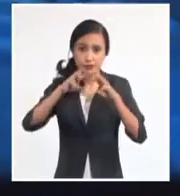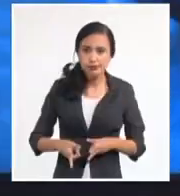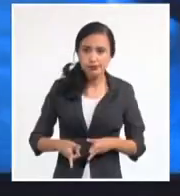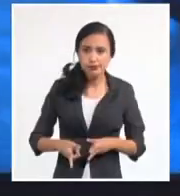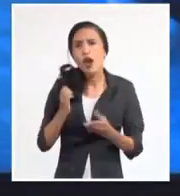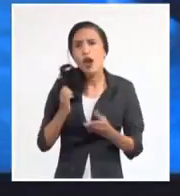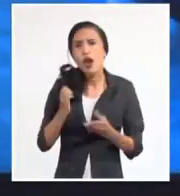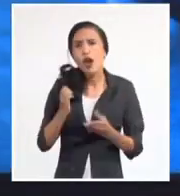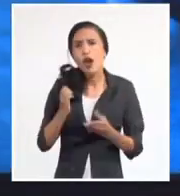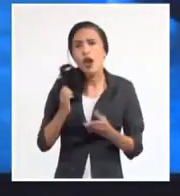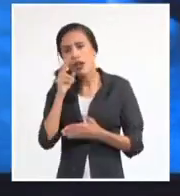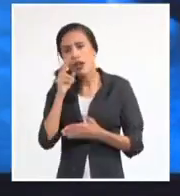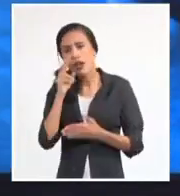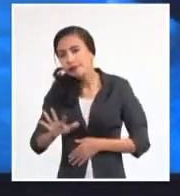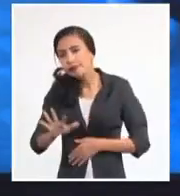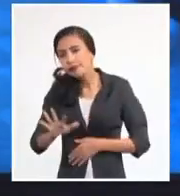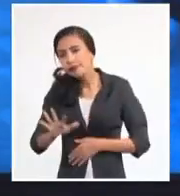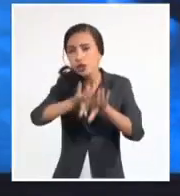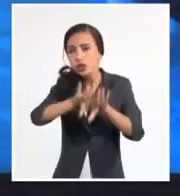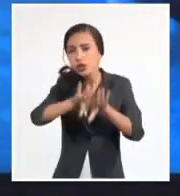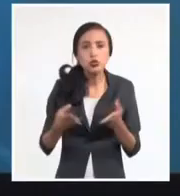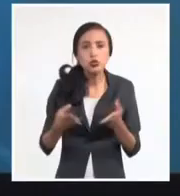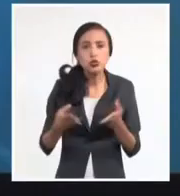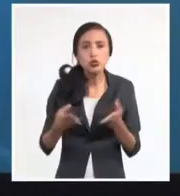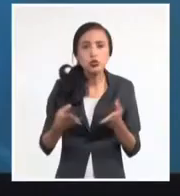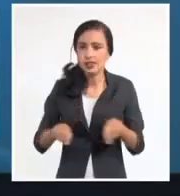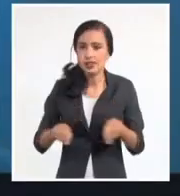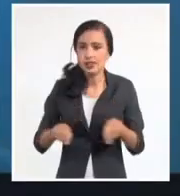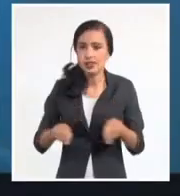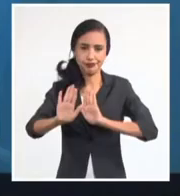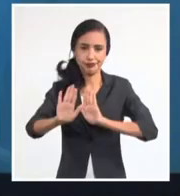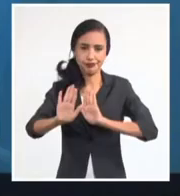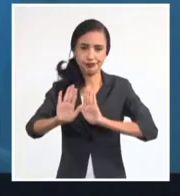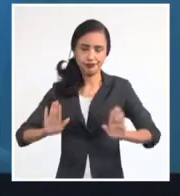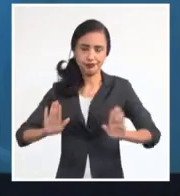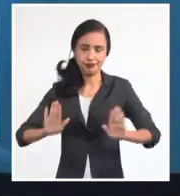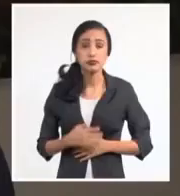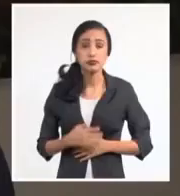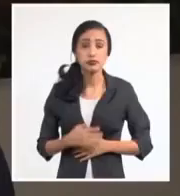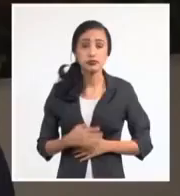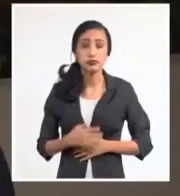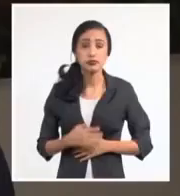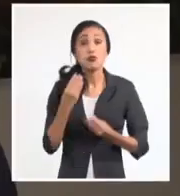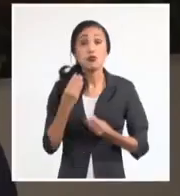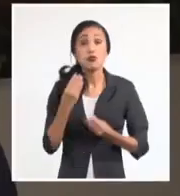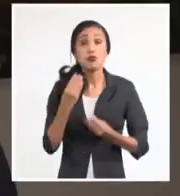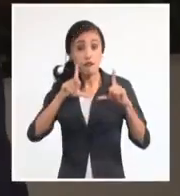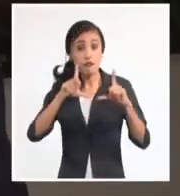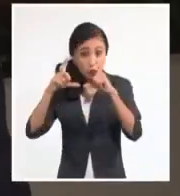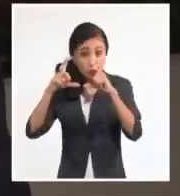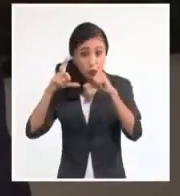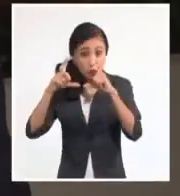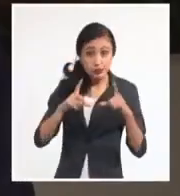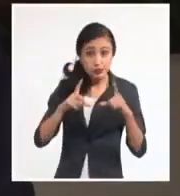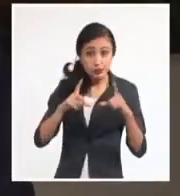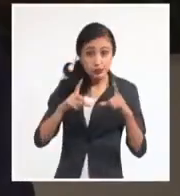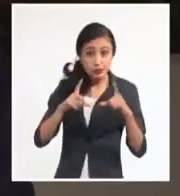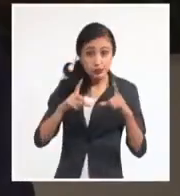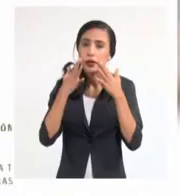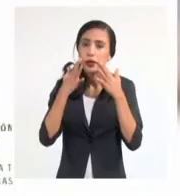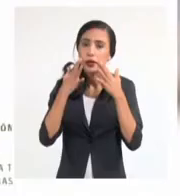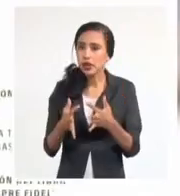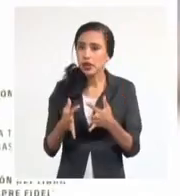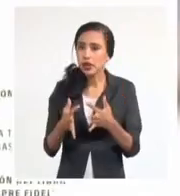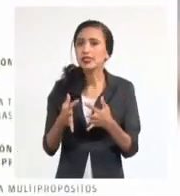vistas panorámicas de todas las salas expositivas. Está compuesto por un gran número de imágenes que le aportan un significativo